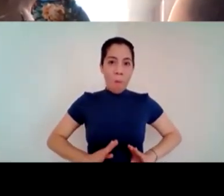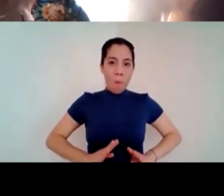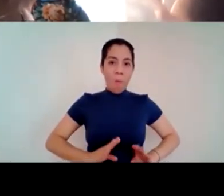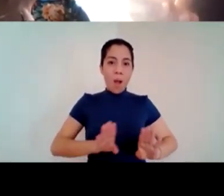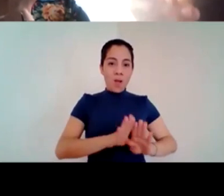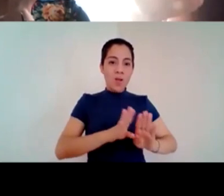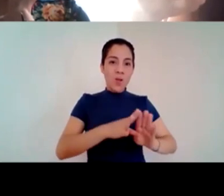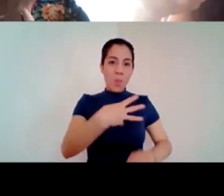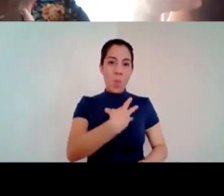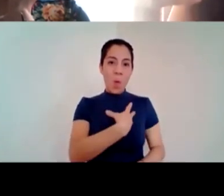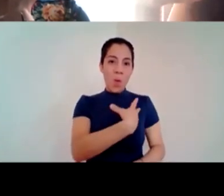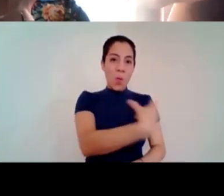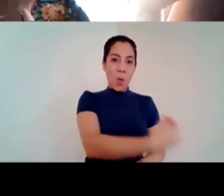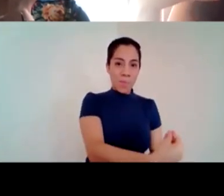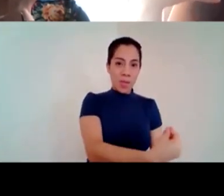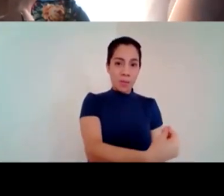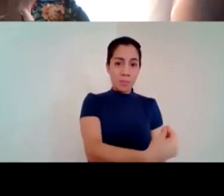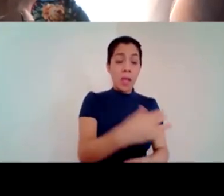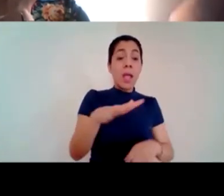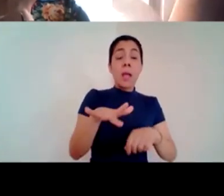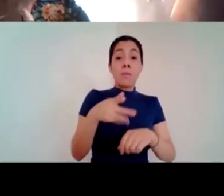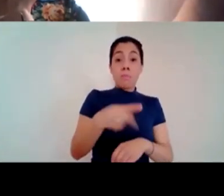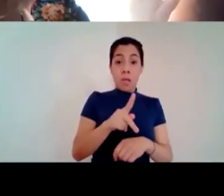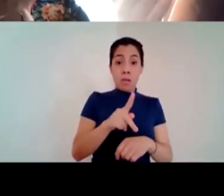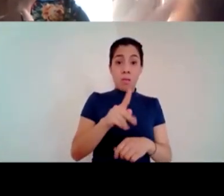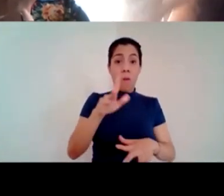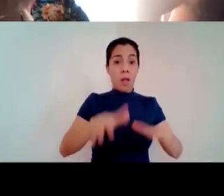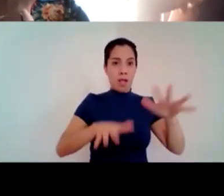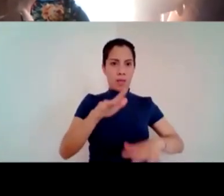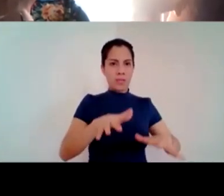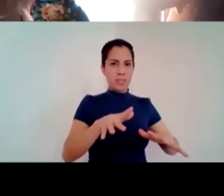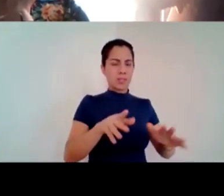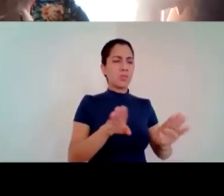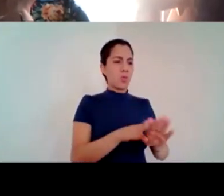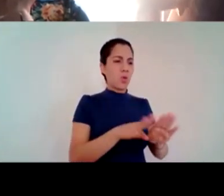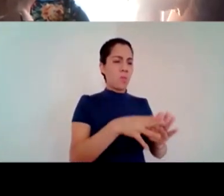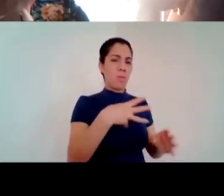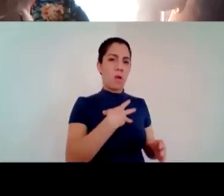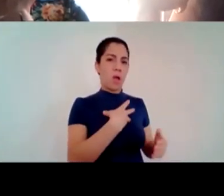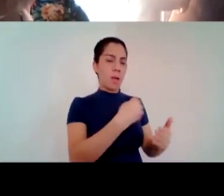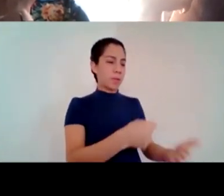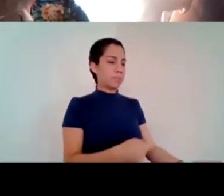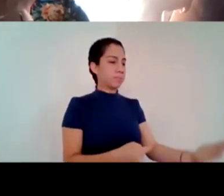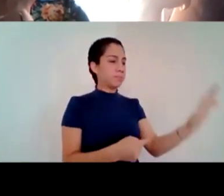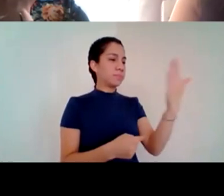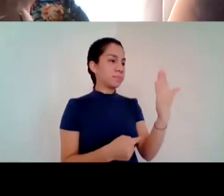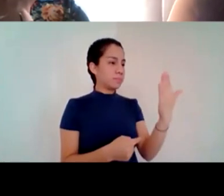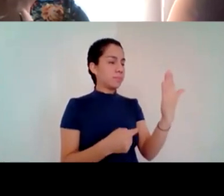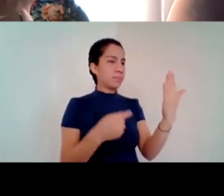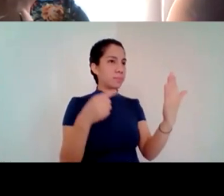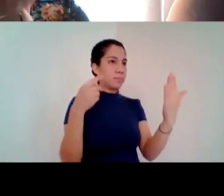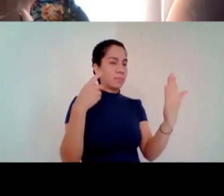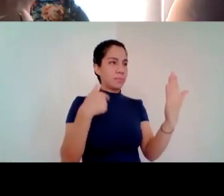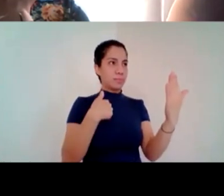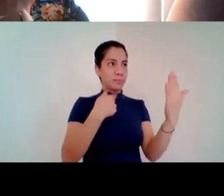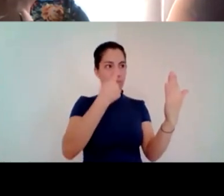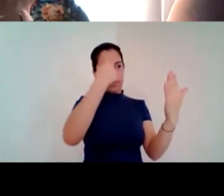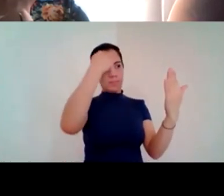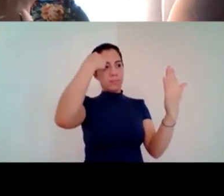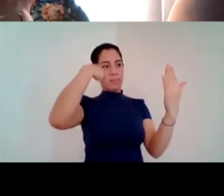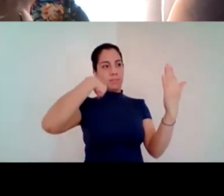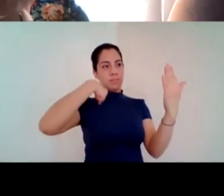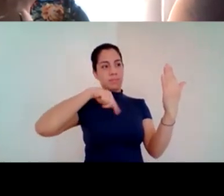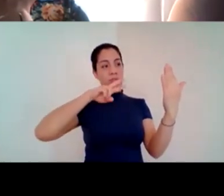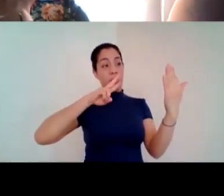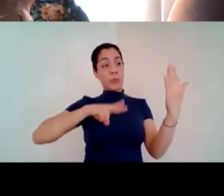y valorar a un espejo de uno cuando uno tiene un autoconcepto pobre yo creo que es